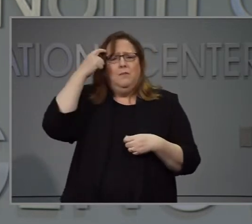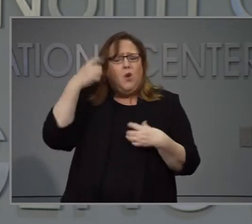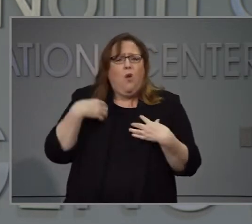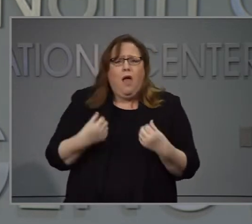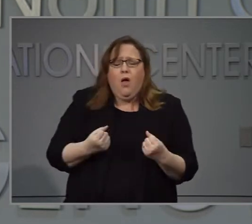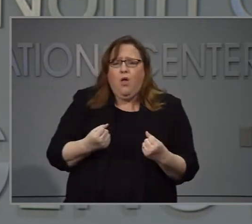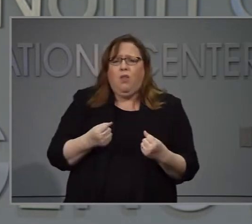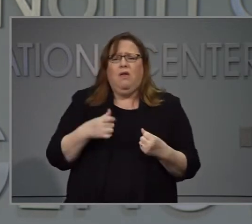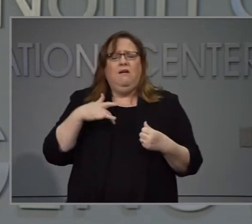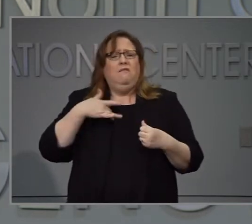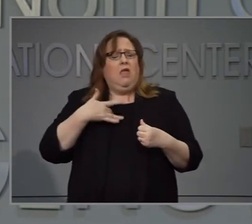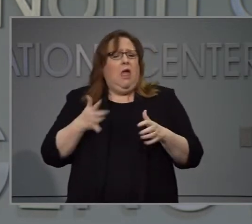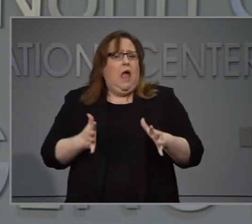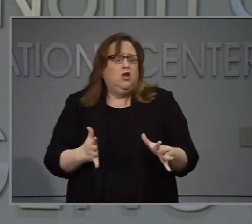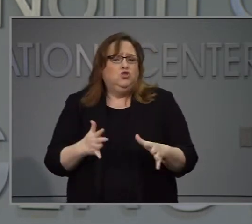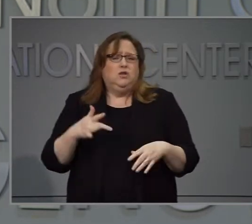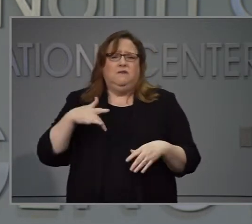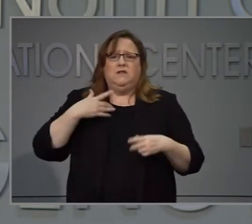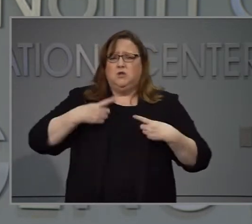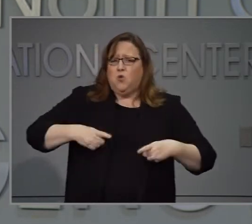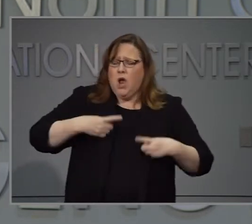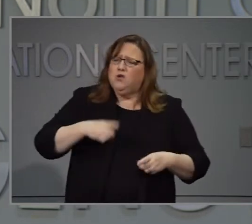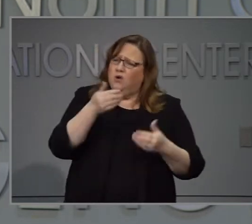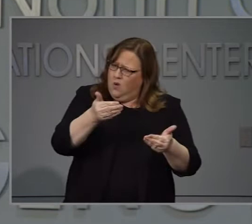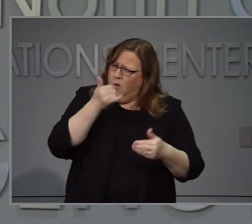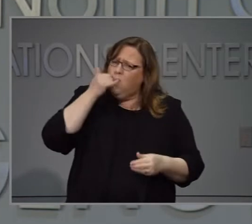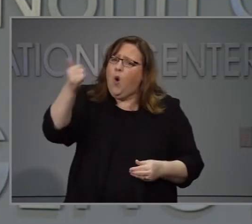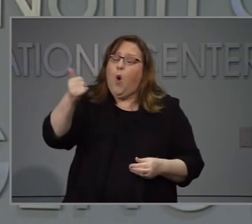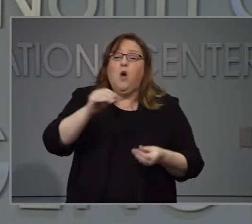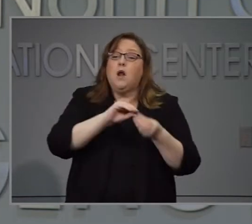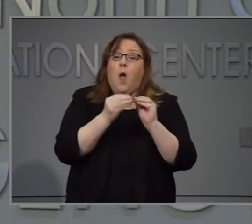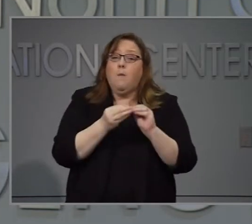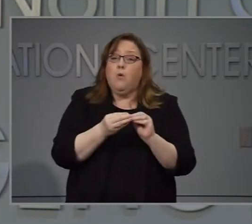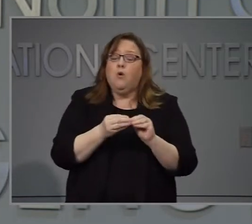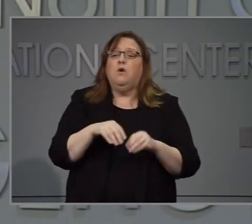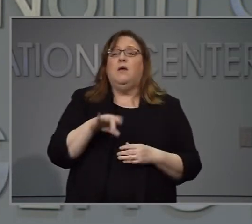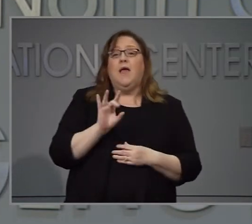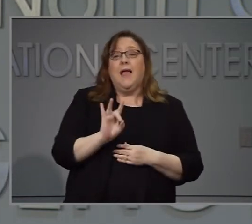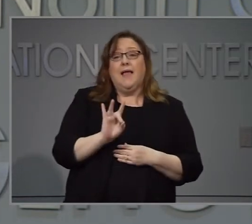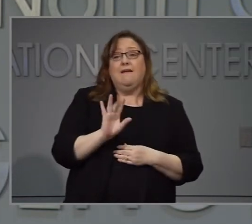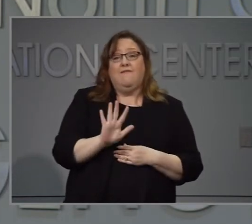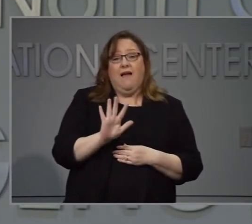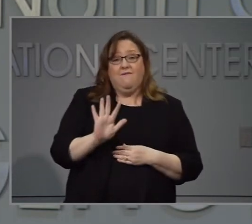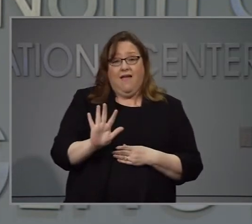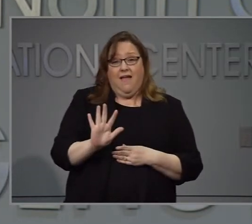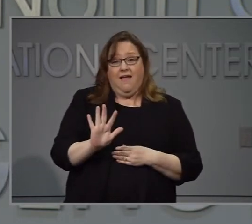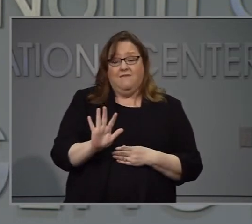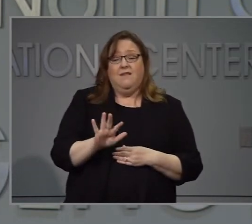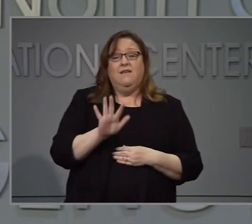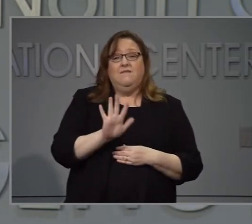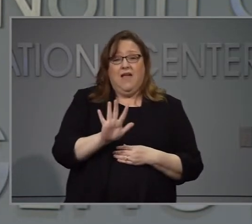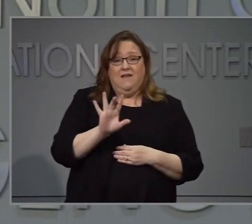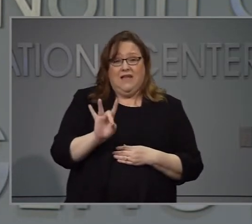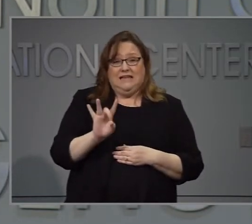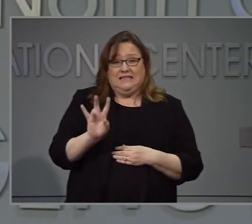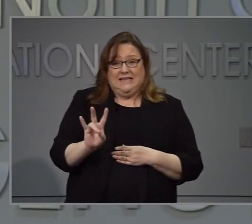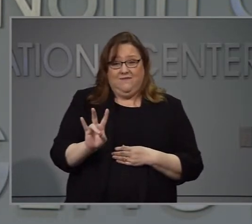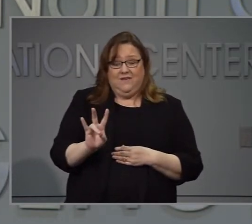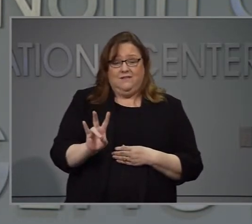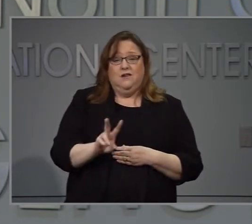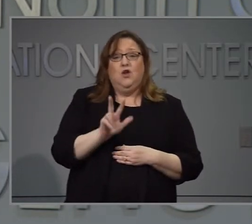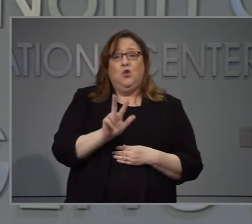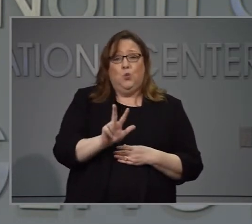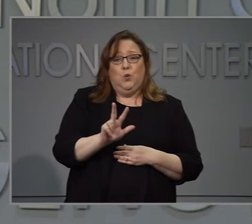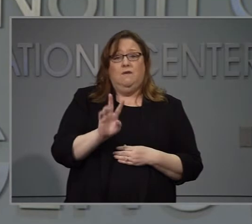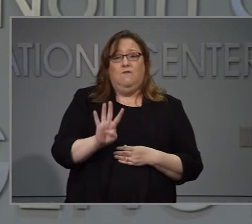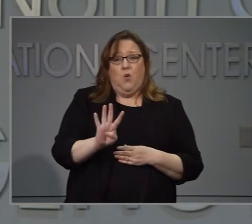ustedes se sienten ansiosos o deprimidos o quieren hablar con alguien hablen al 1 85 55 87